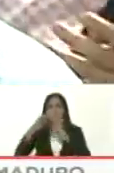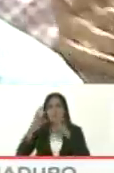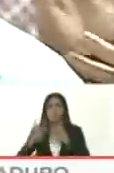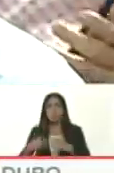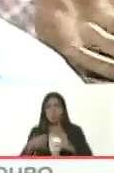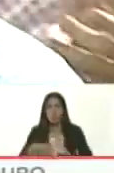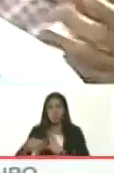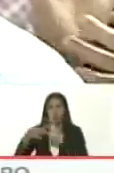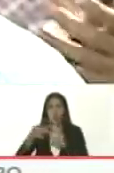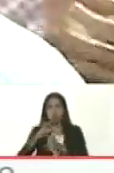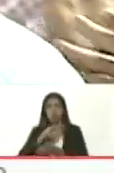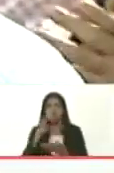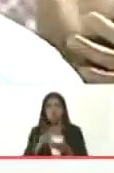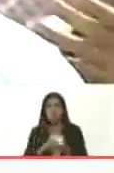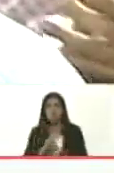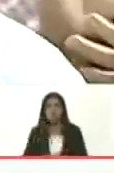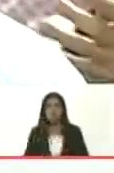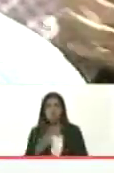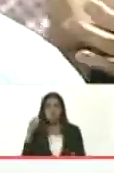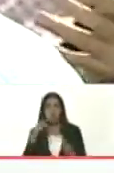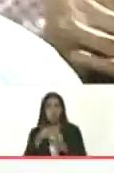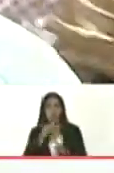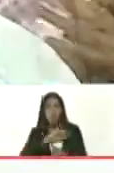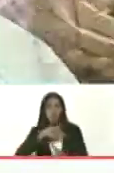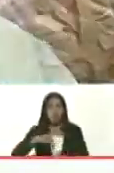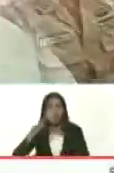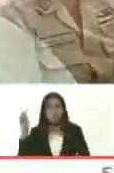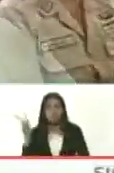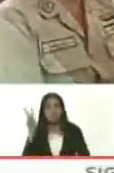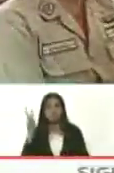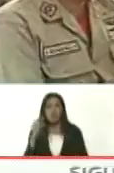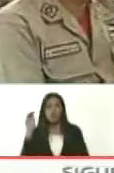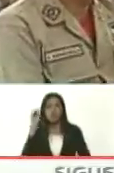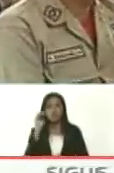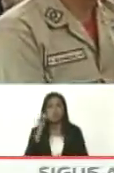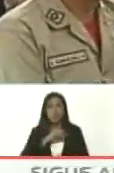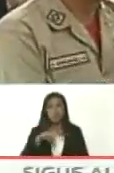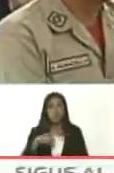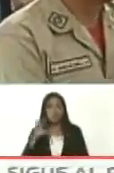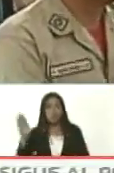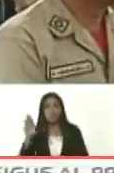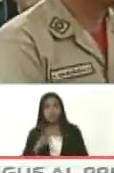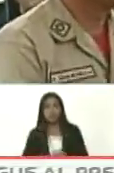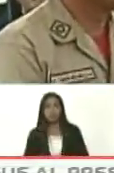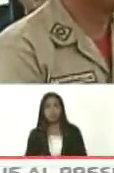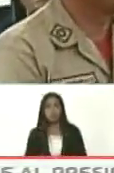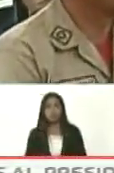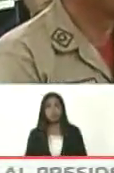unión nacional por el destino de Venezuela, por el futuro de nuestra patria.